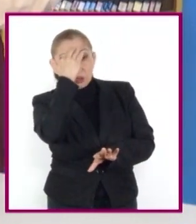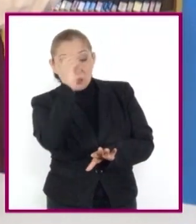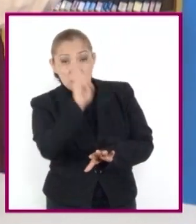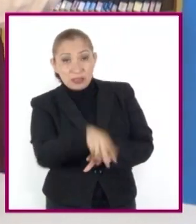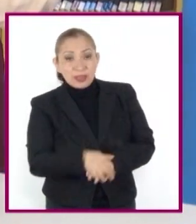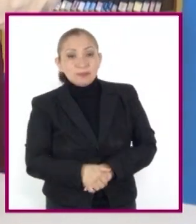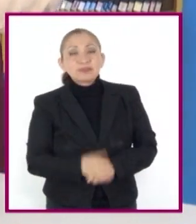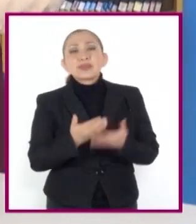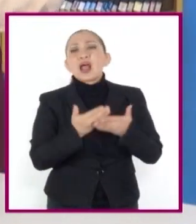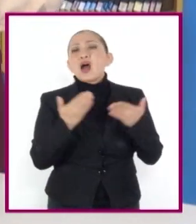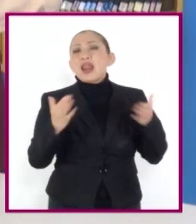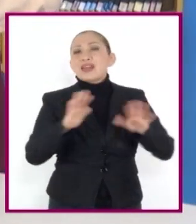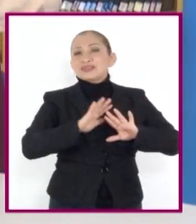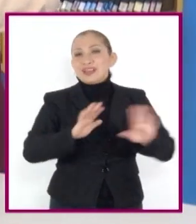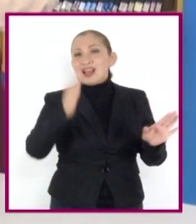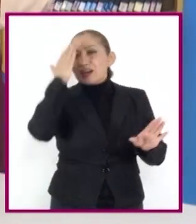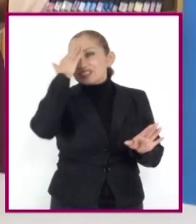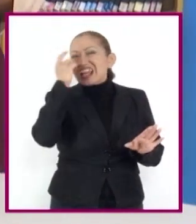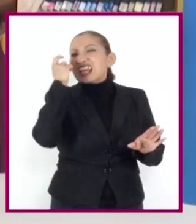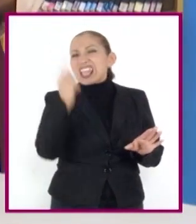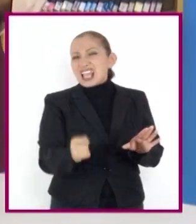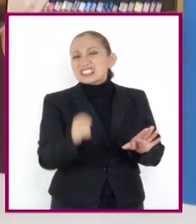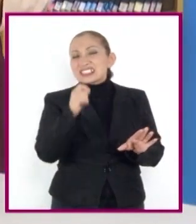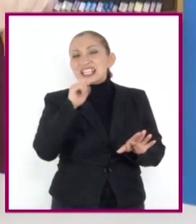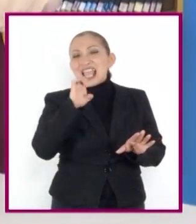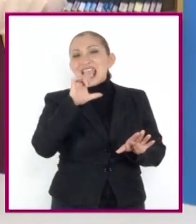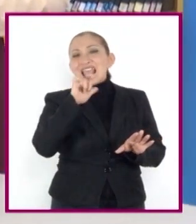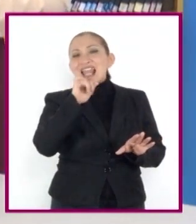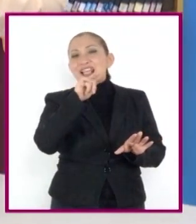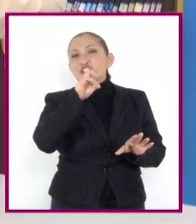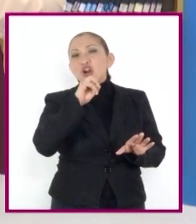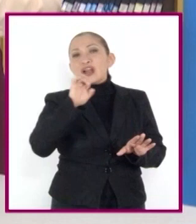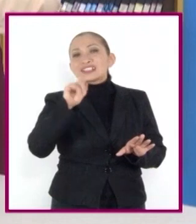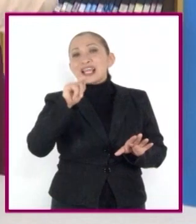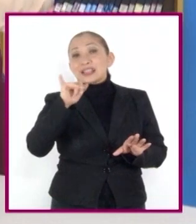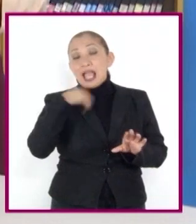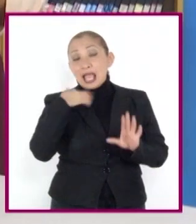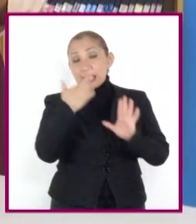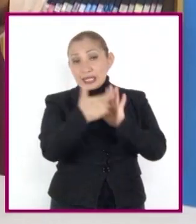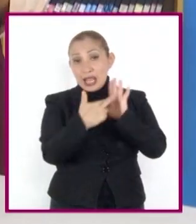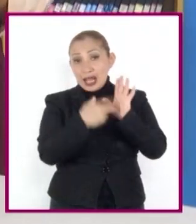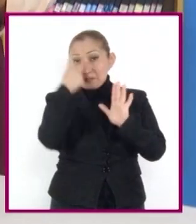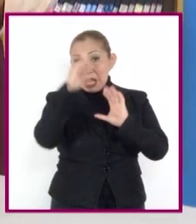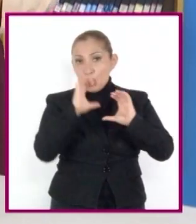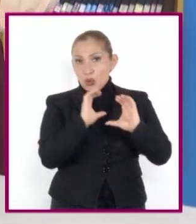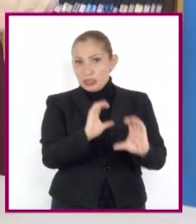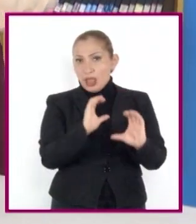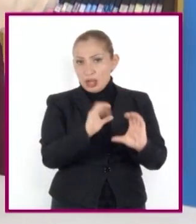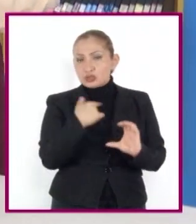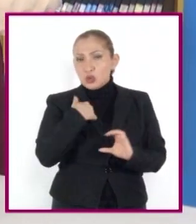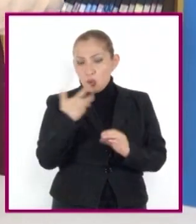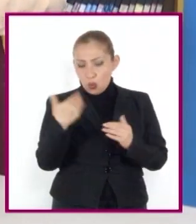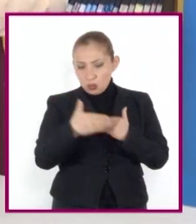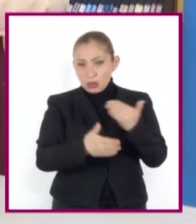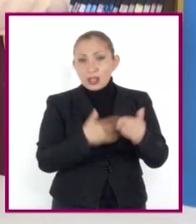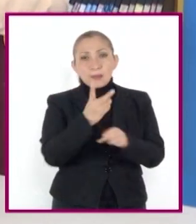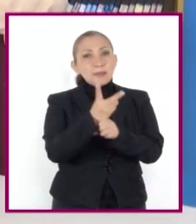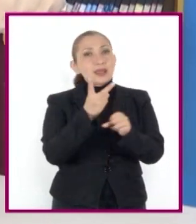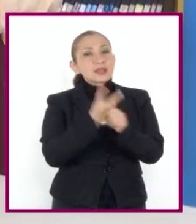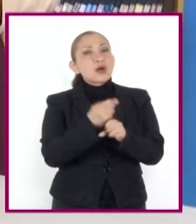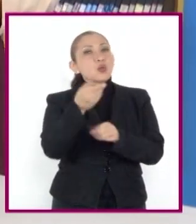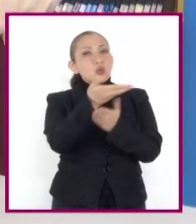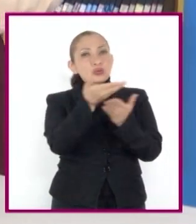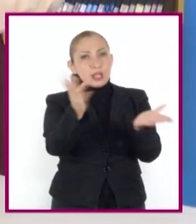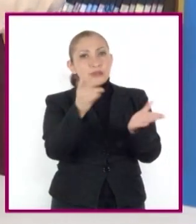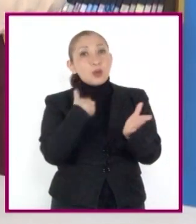maestra. Ahora que ya sé qué es la electroestática y algunas medidas de seguridad, las llevaré a cabo. Les invitamos a